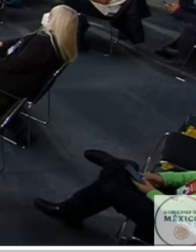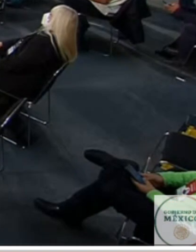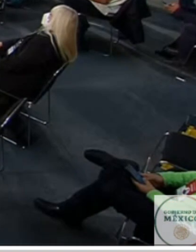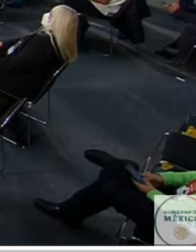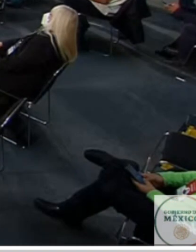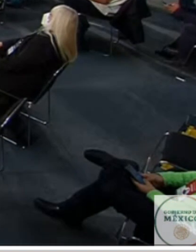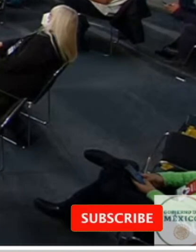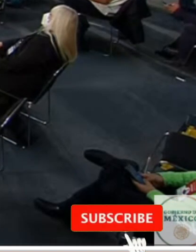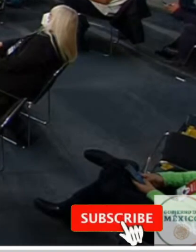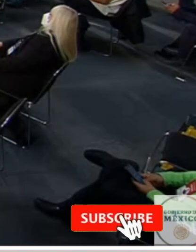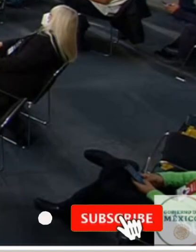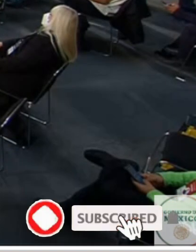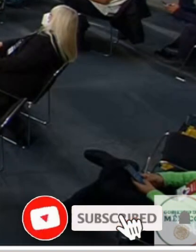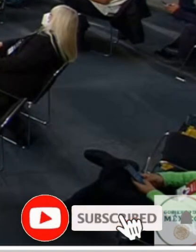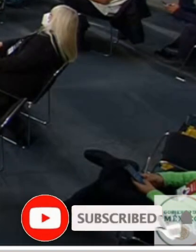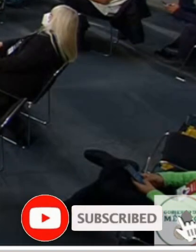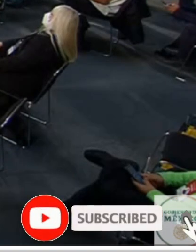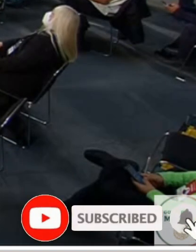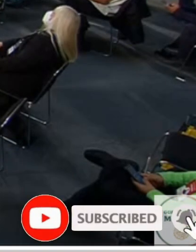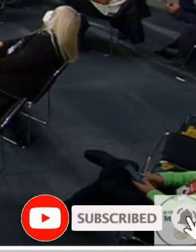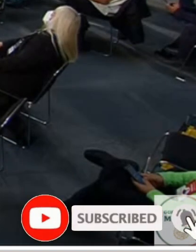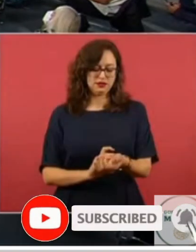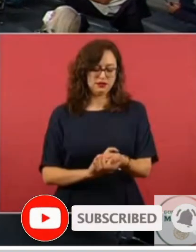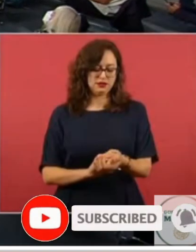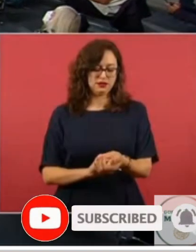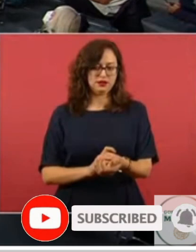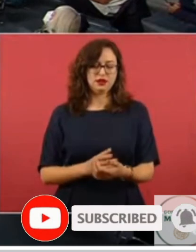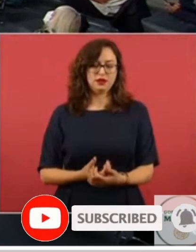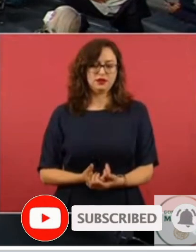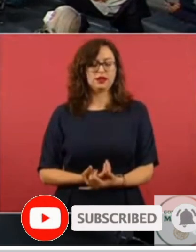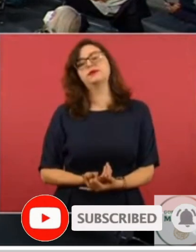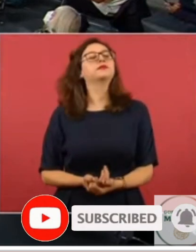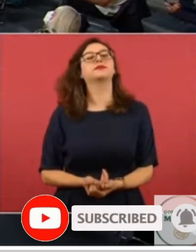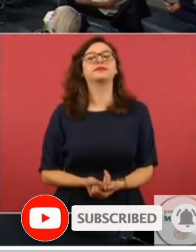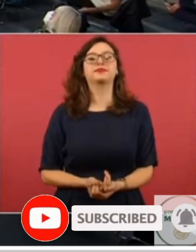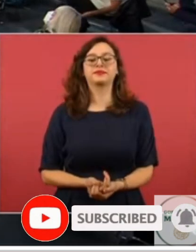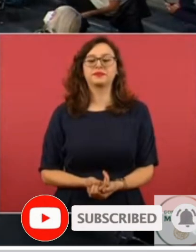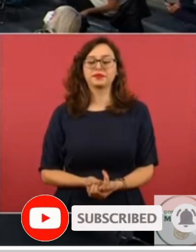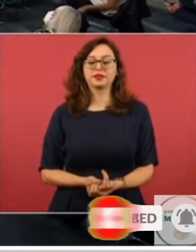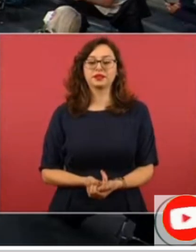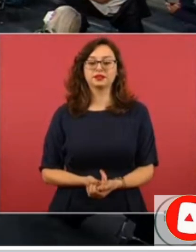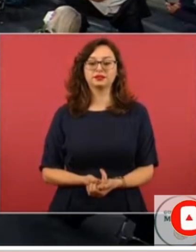convocatoria con médicos de otros países. Sí, hasta, o sea, primero es